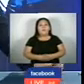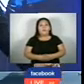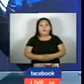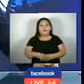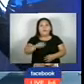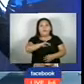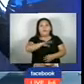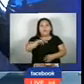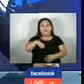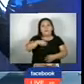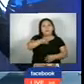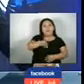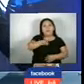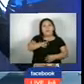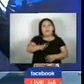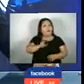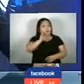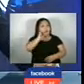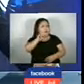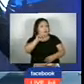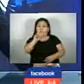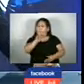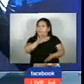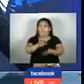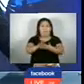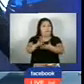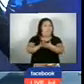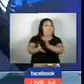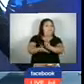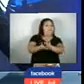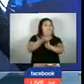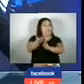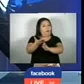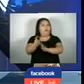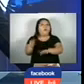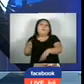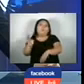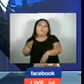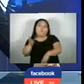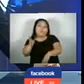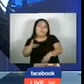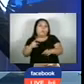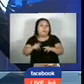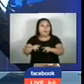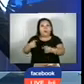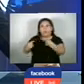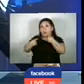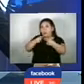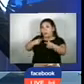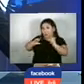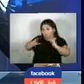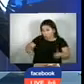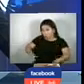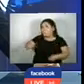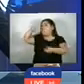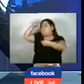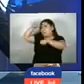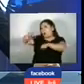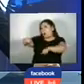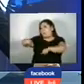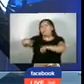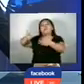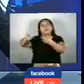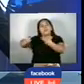Empresarios del sector transporte descartaron incrementar el precio del pasaje, aunque todo dependerá de los acuerdos que alcancen con el gobierno, con quien